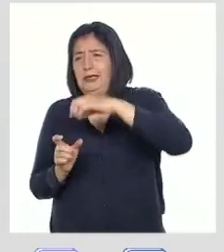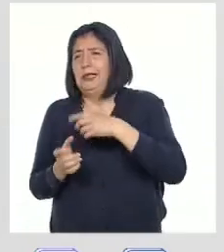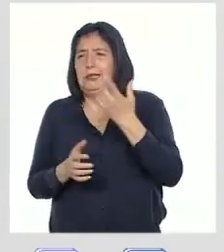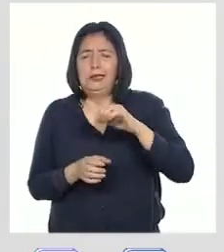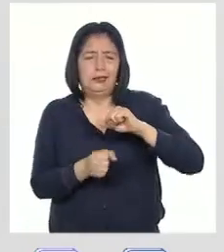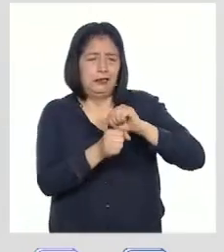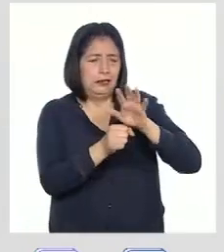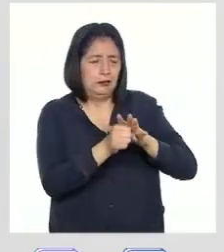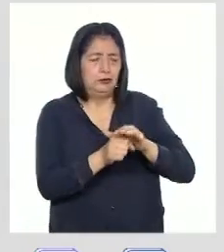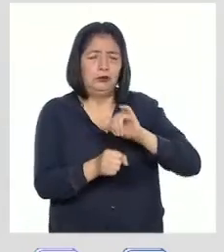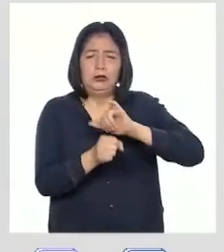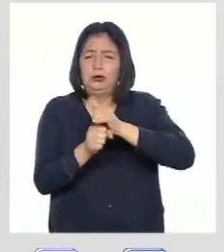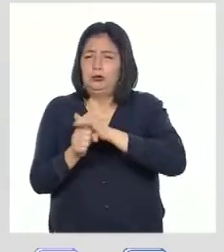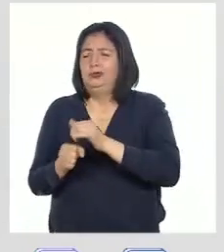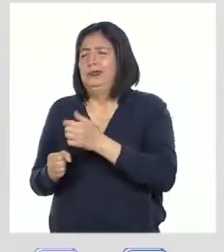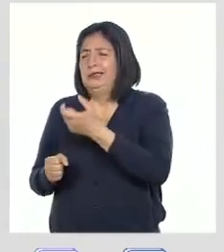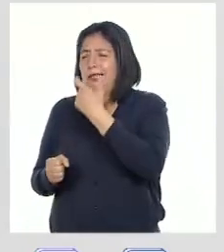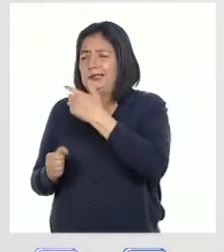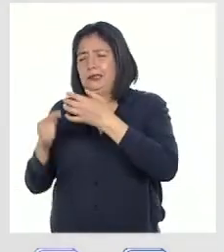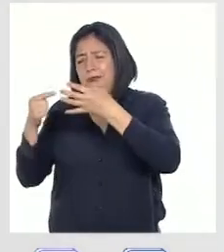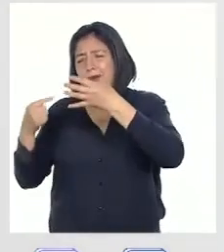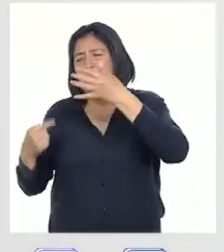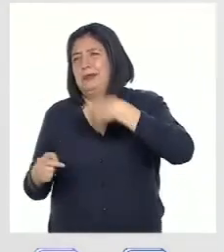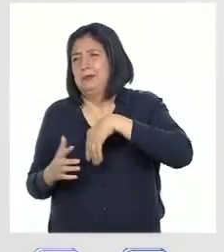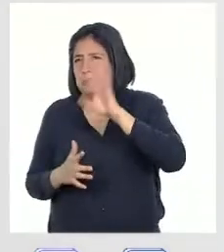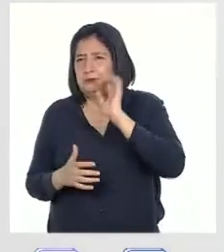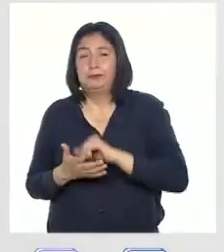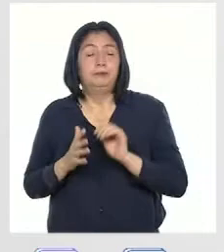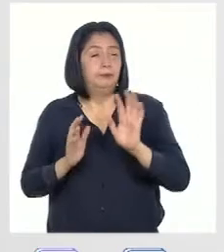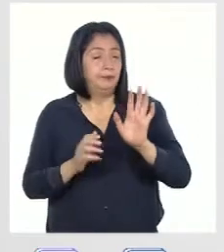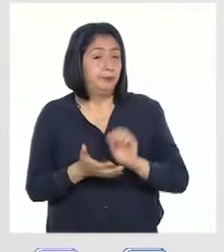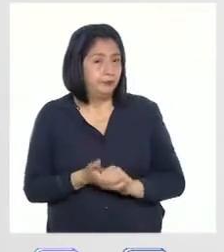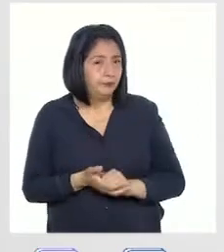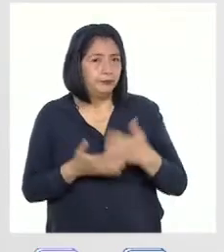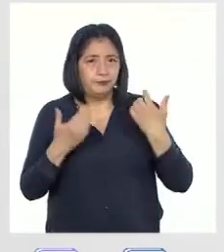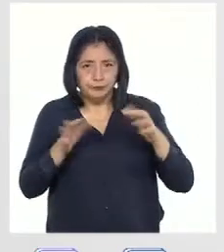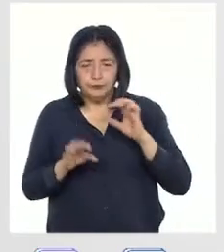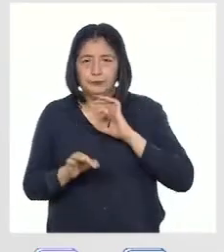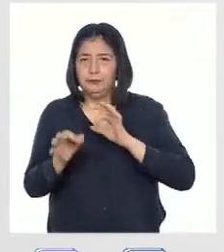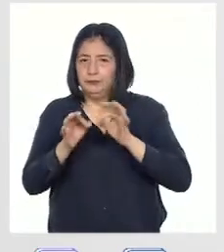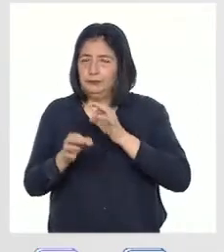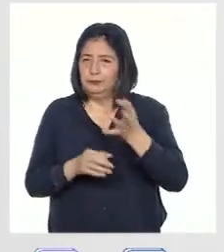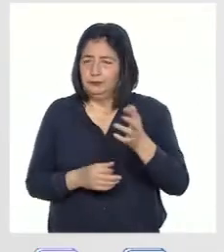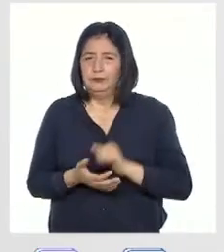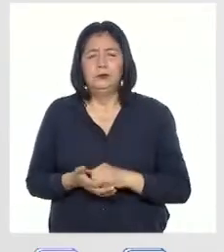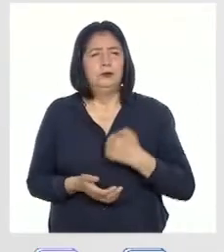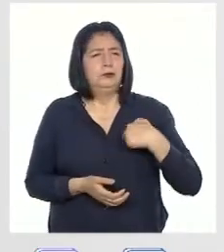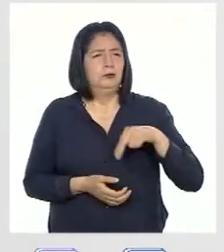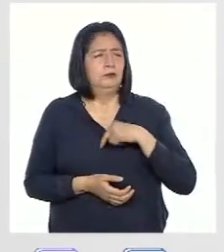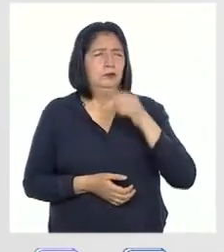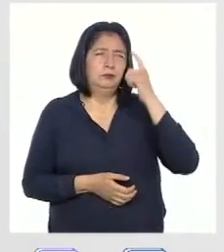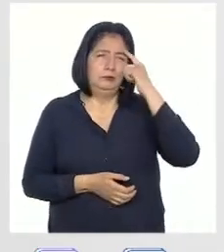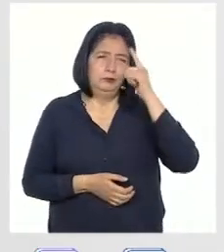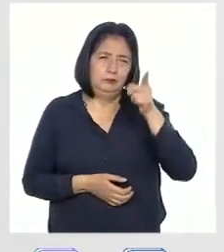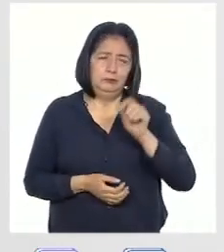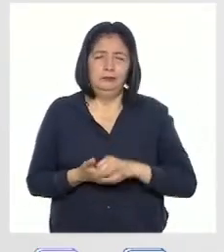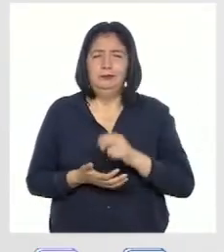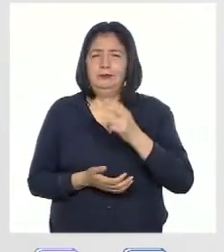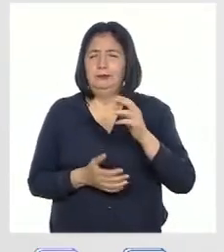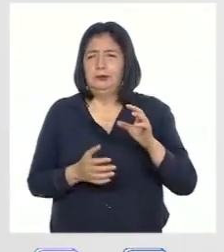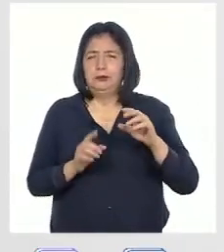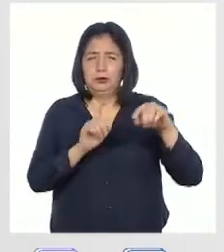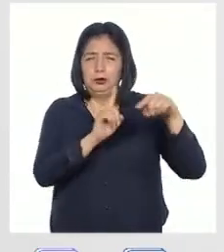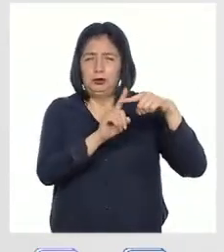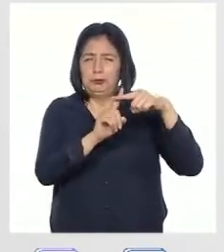yogur, las galletas, entre otros. Pues bien, dicho esto, debemos considerar que la suma